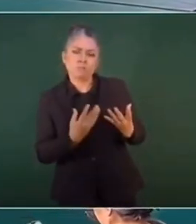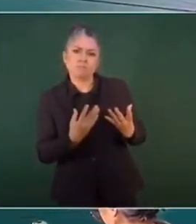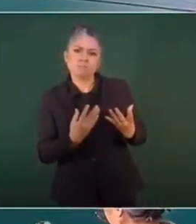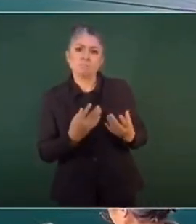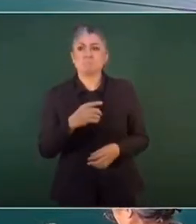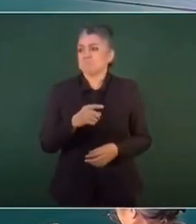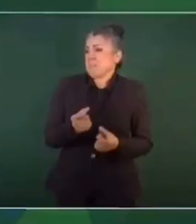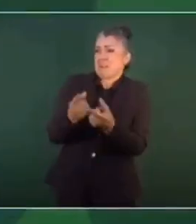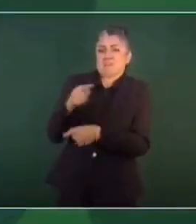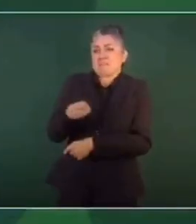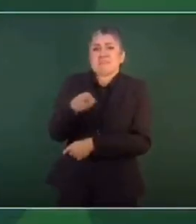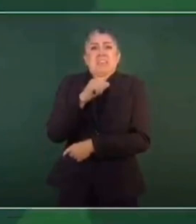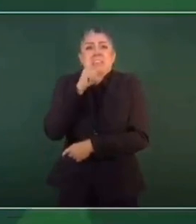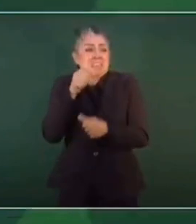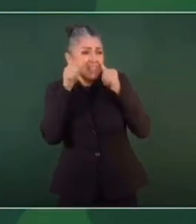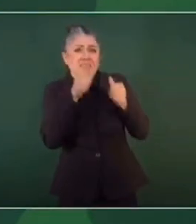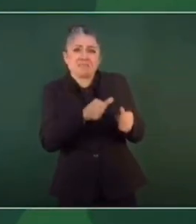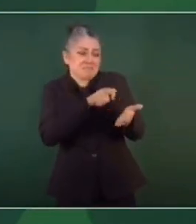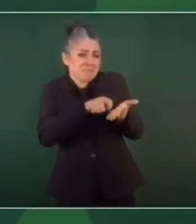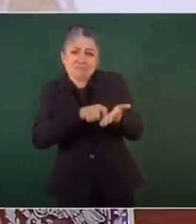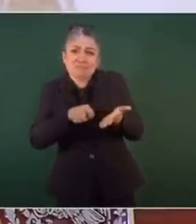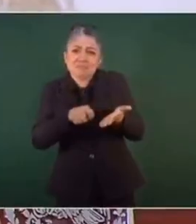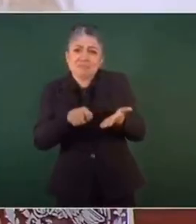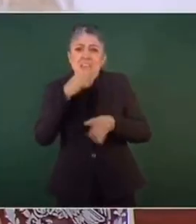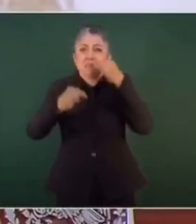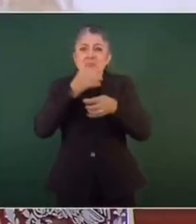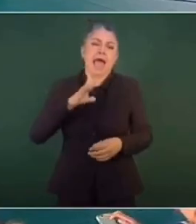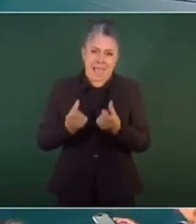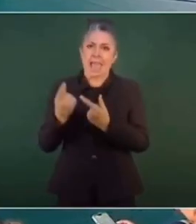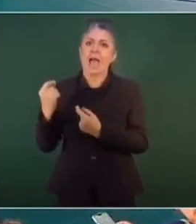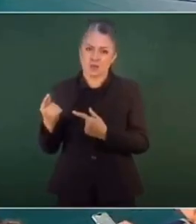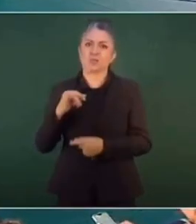no los apuntan, no los toman en cuenta los medios de